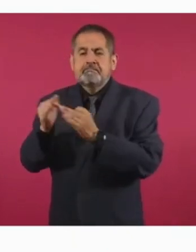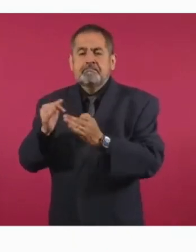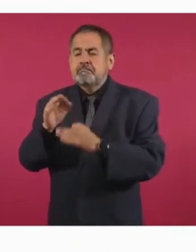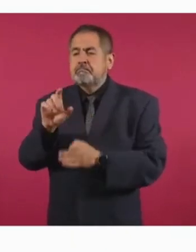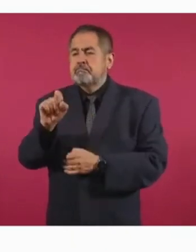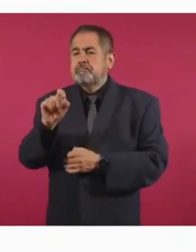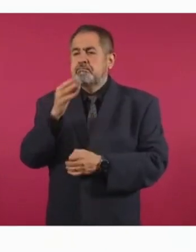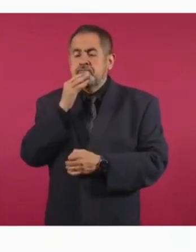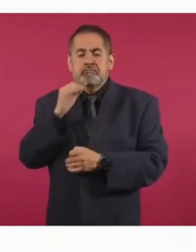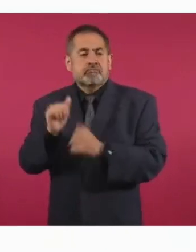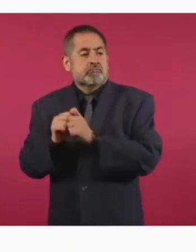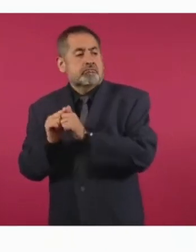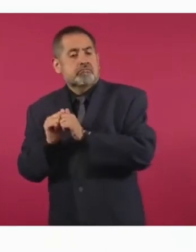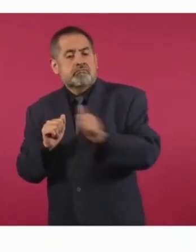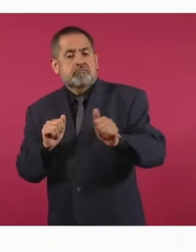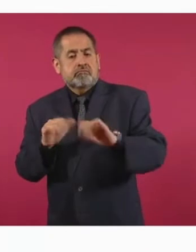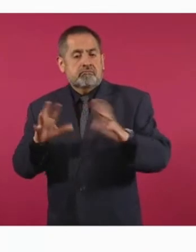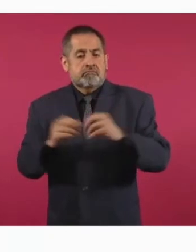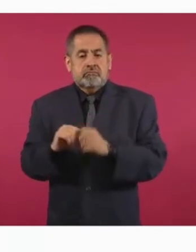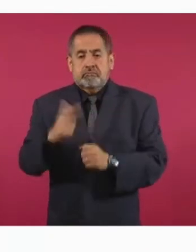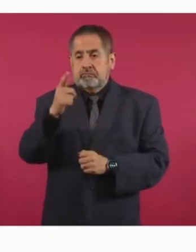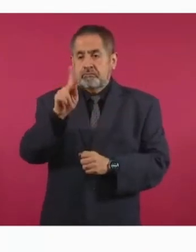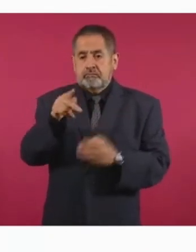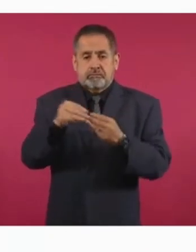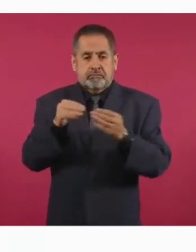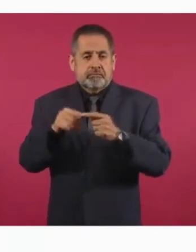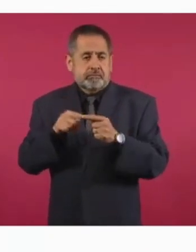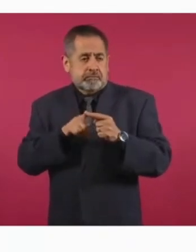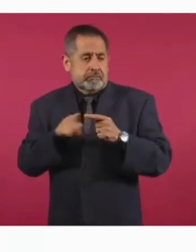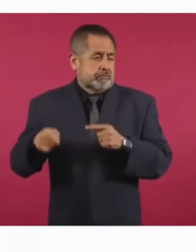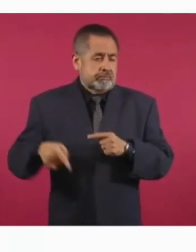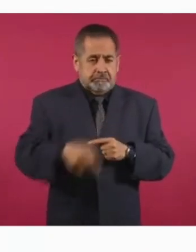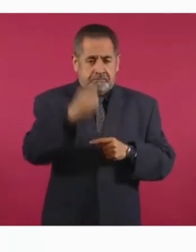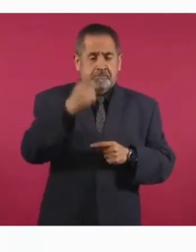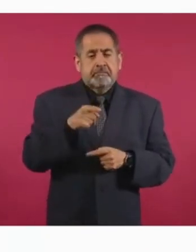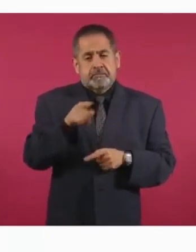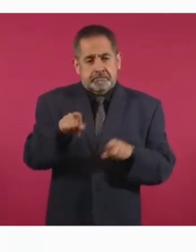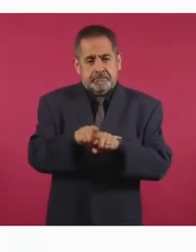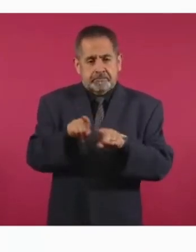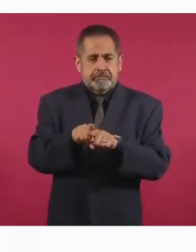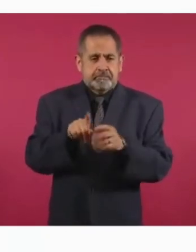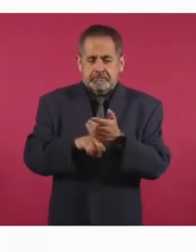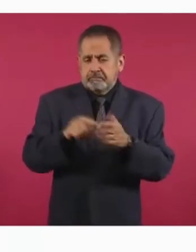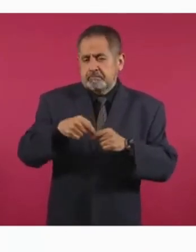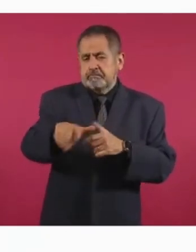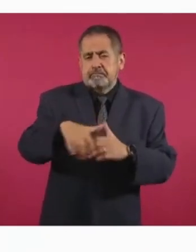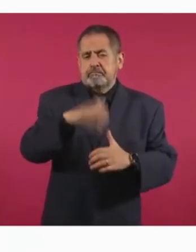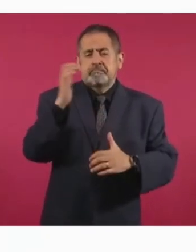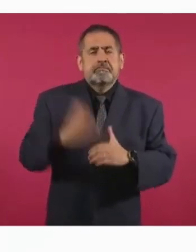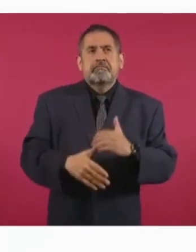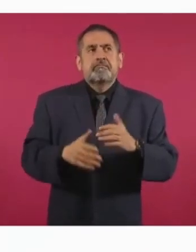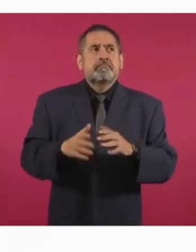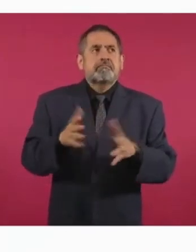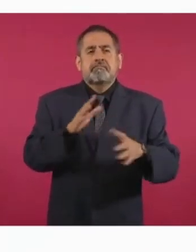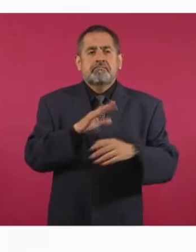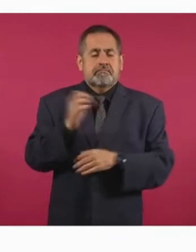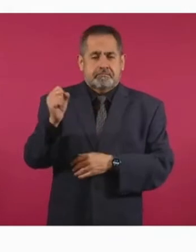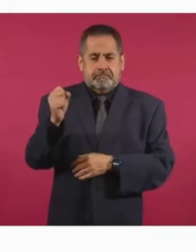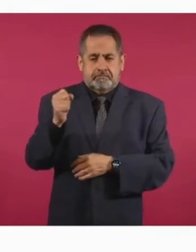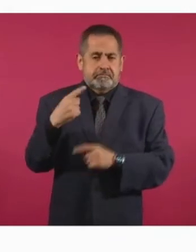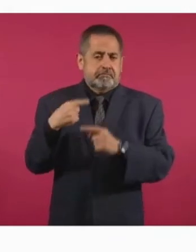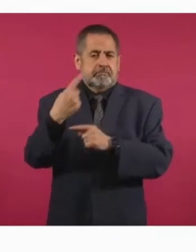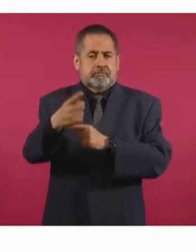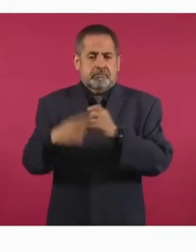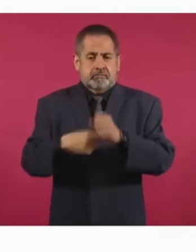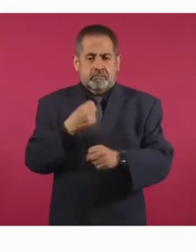tiempo, son 7 kilómetros de longitud en esta autopista, estará en conclusión o en operaciones para septiembre del año